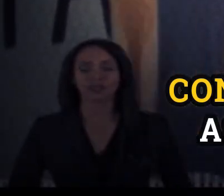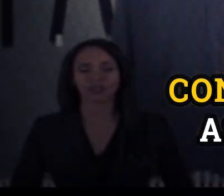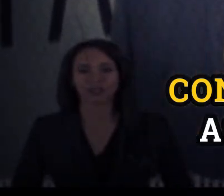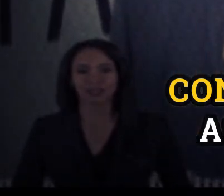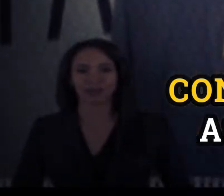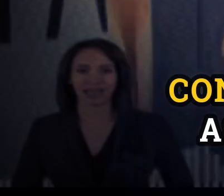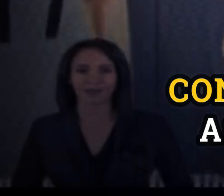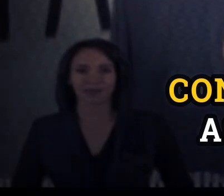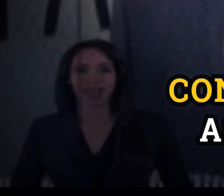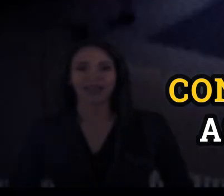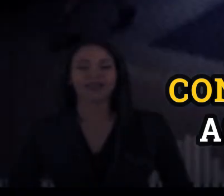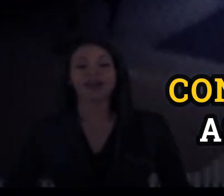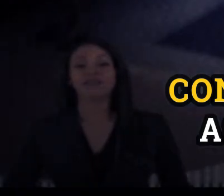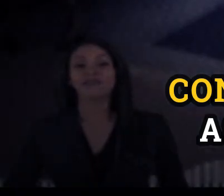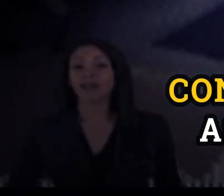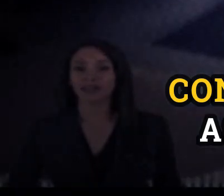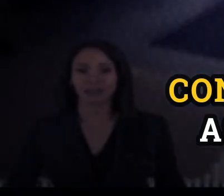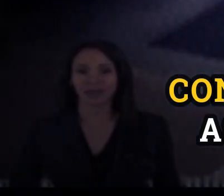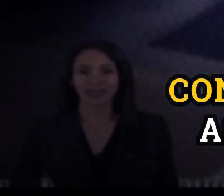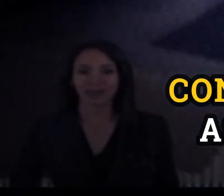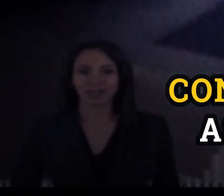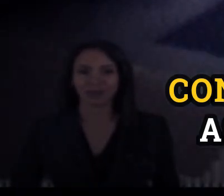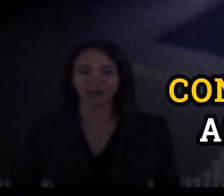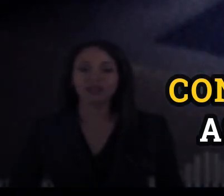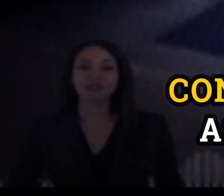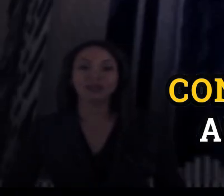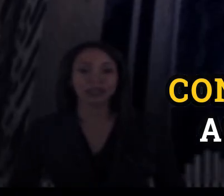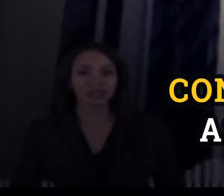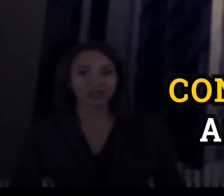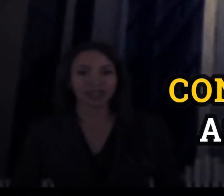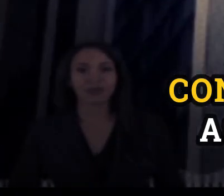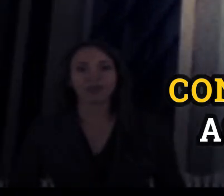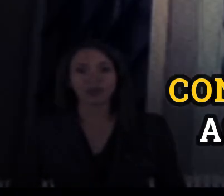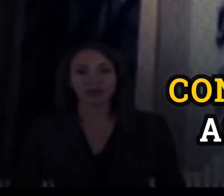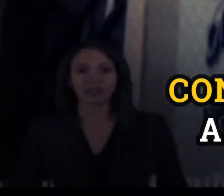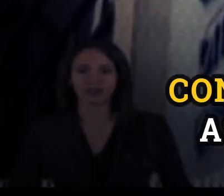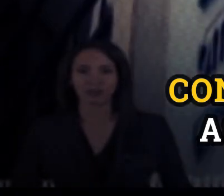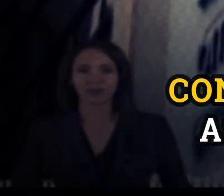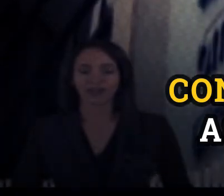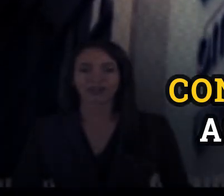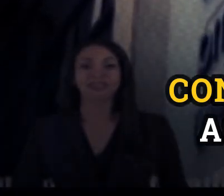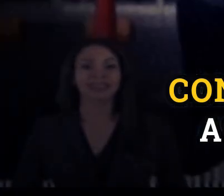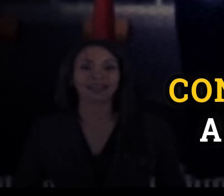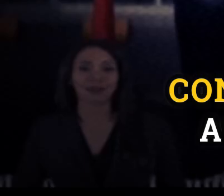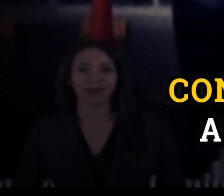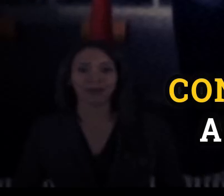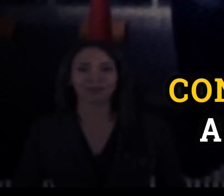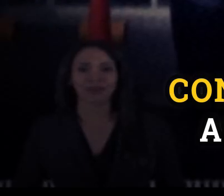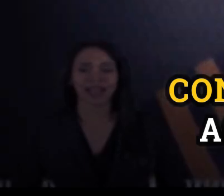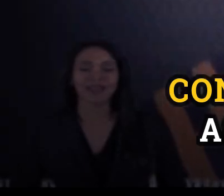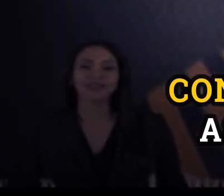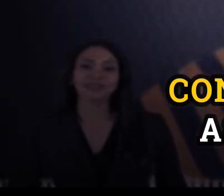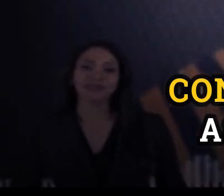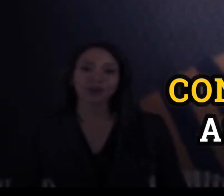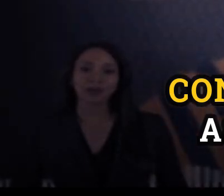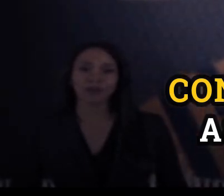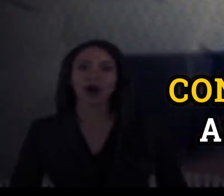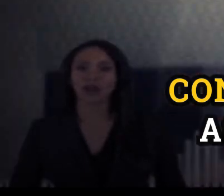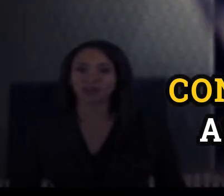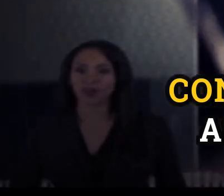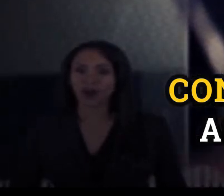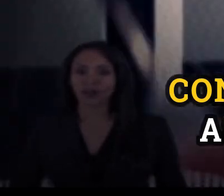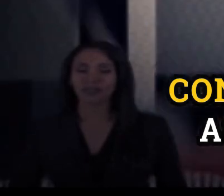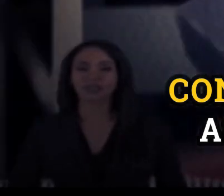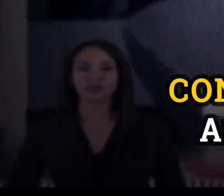existe el tiempo en que estuviste en tu provincia en tu región a favor del Congreso al favor del parlamento que representa que hay gente que desde noviembre enero no presenta un solo documento